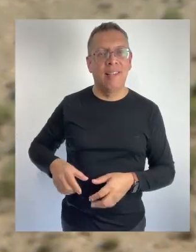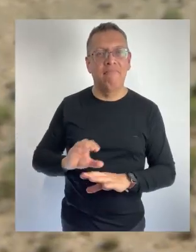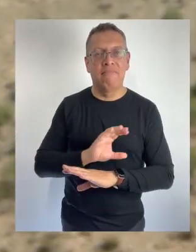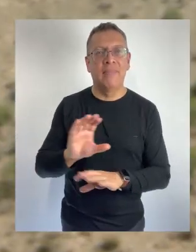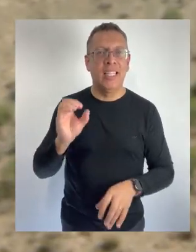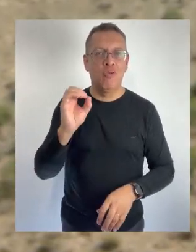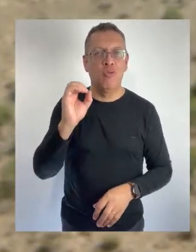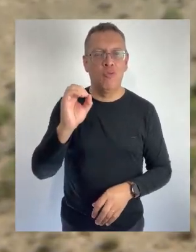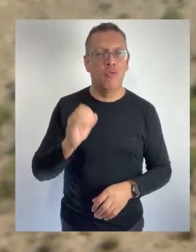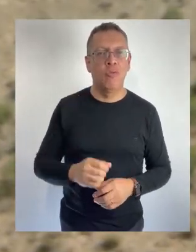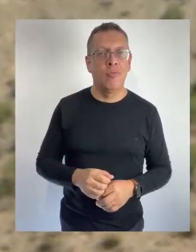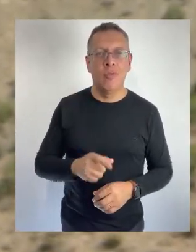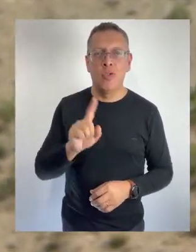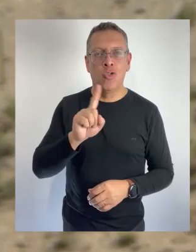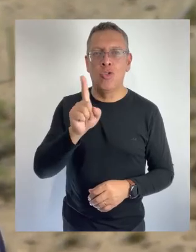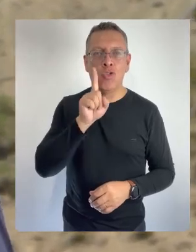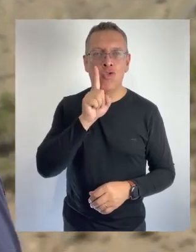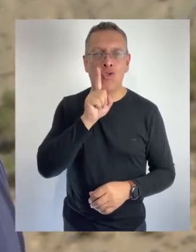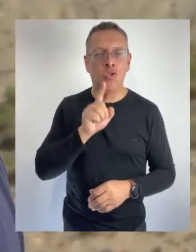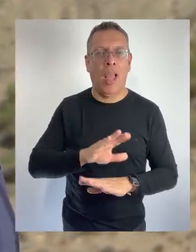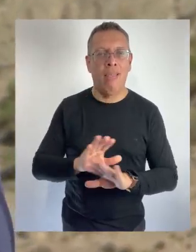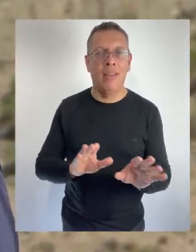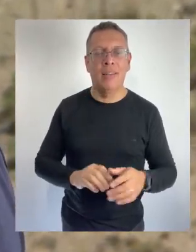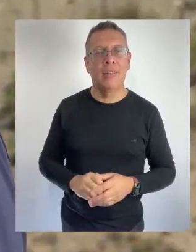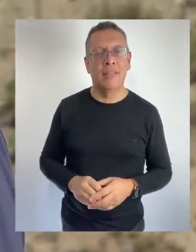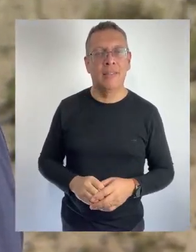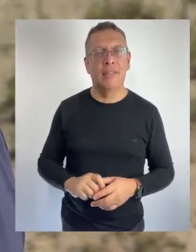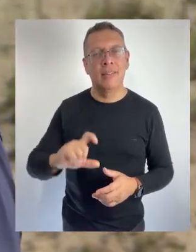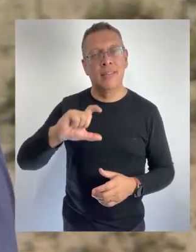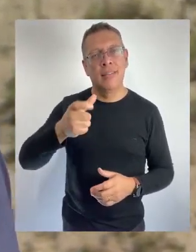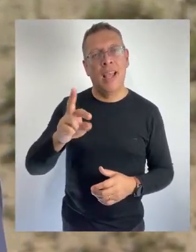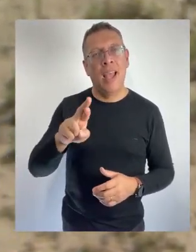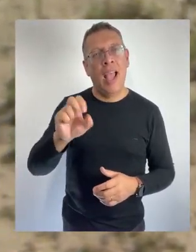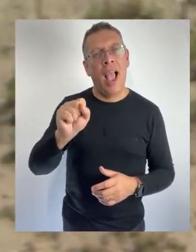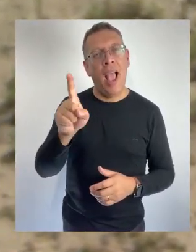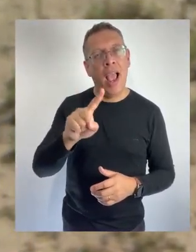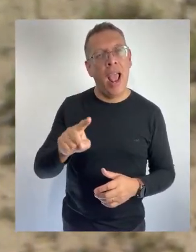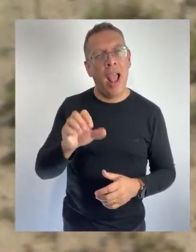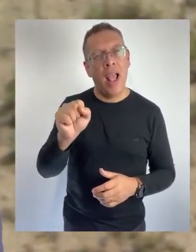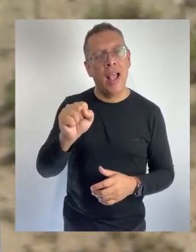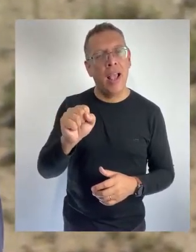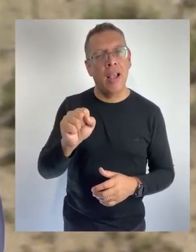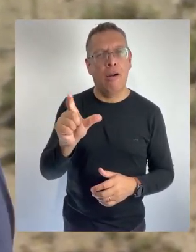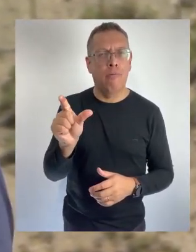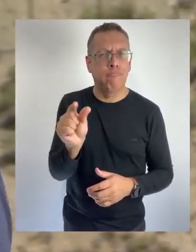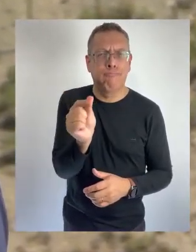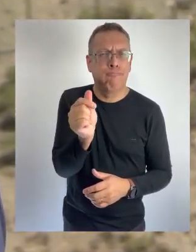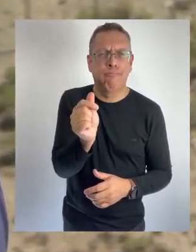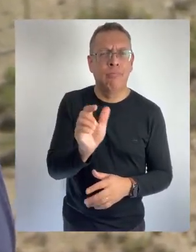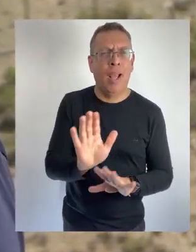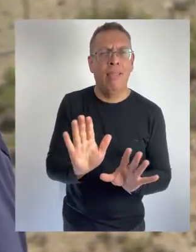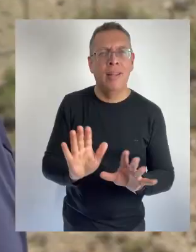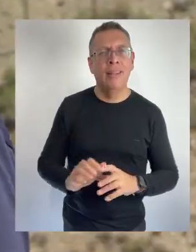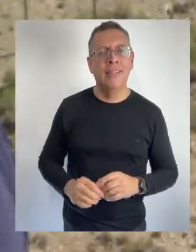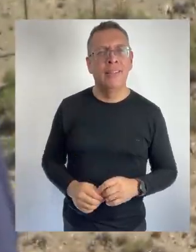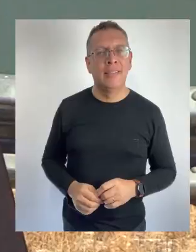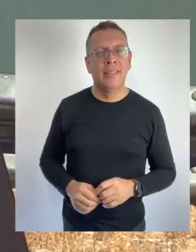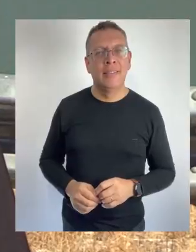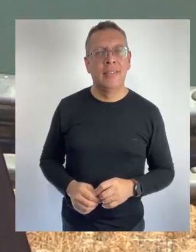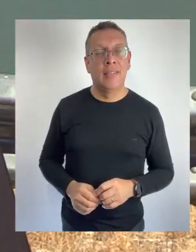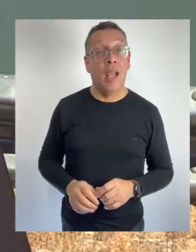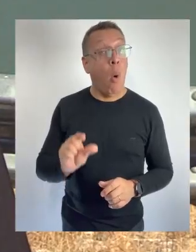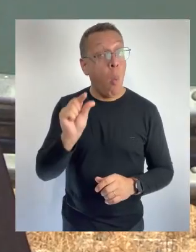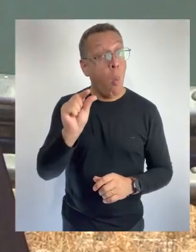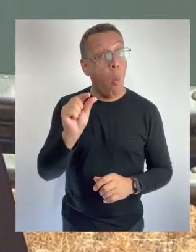vez y uno como no entiende mucho, pero me encontré con un medio toda... Es un poquito picante. Sí. Es un poquito